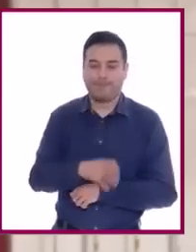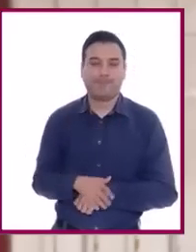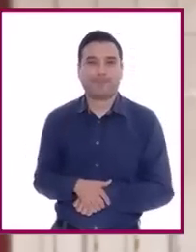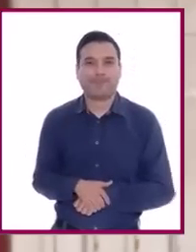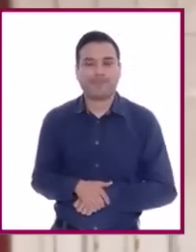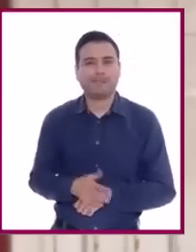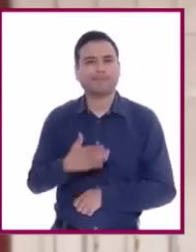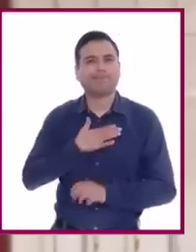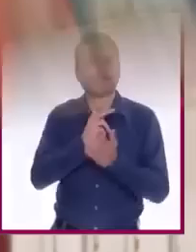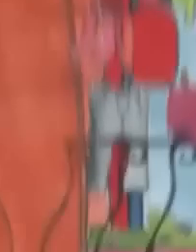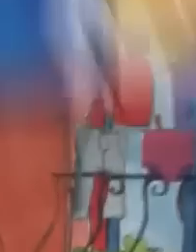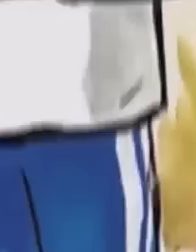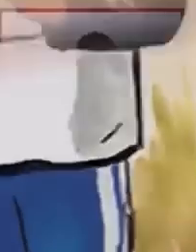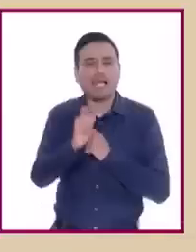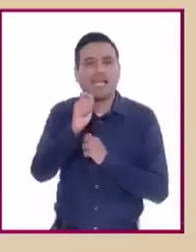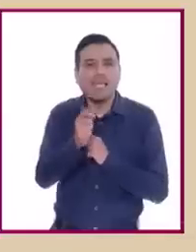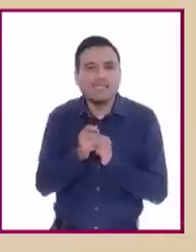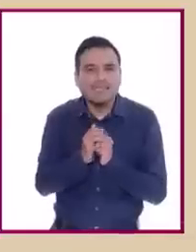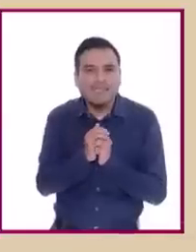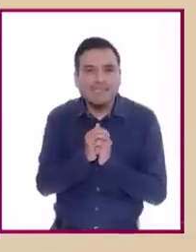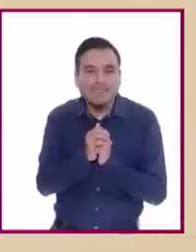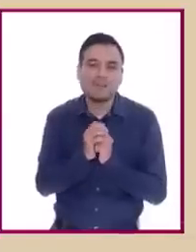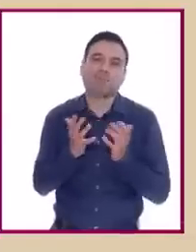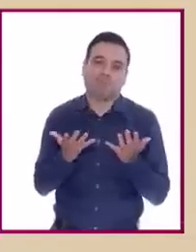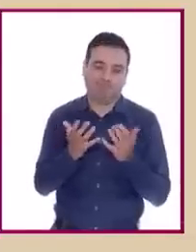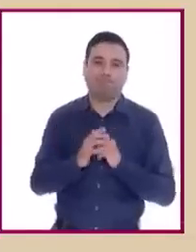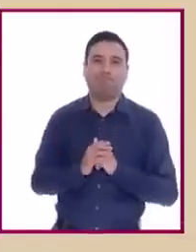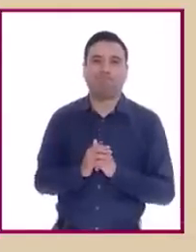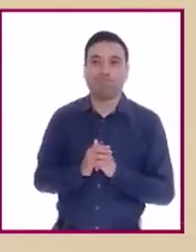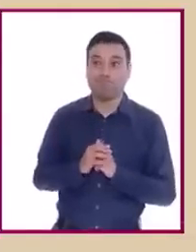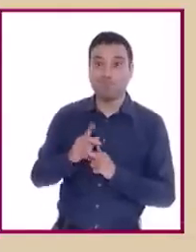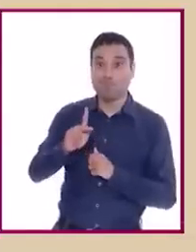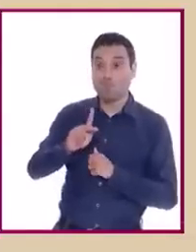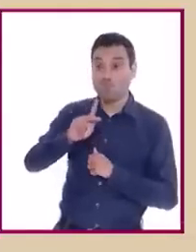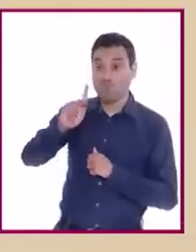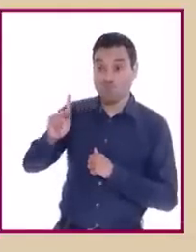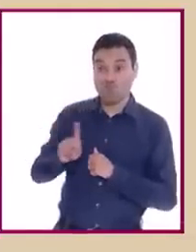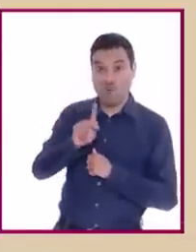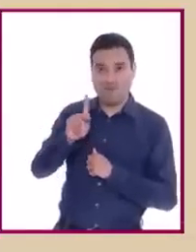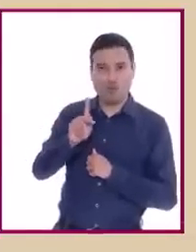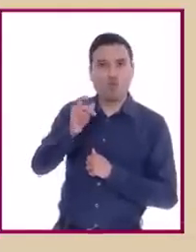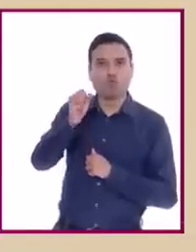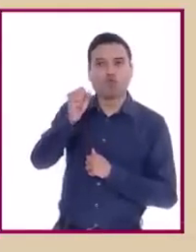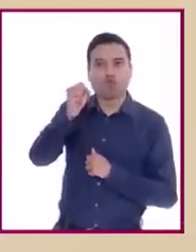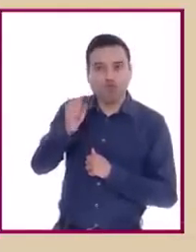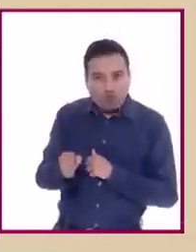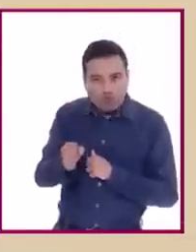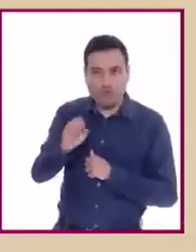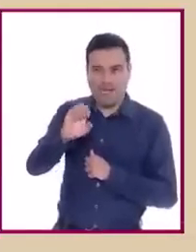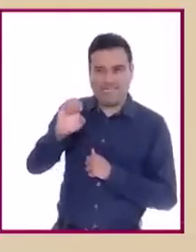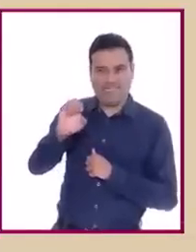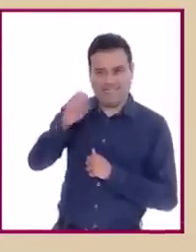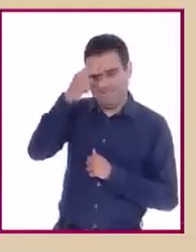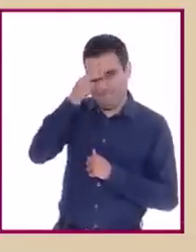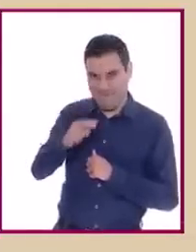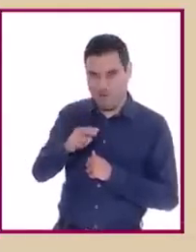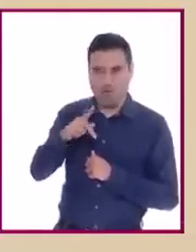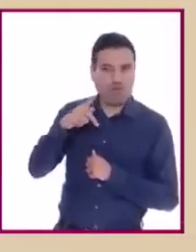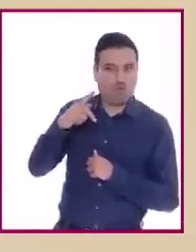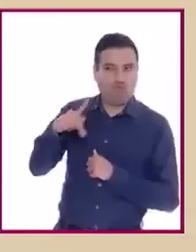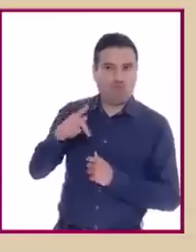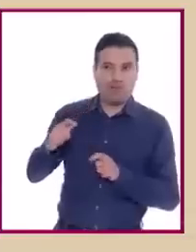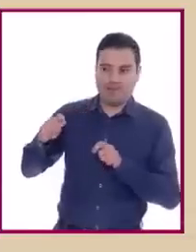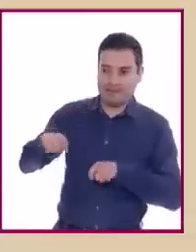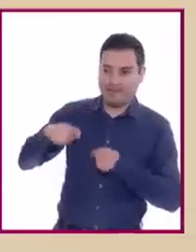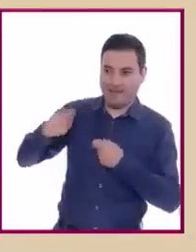consiste en una tradición que se da en los pueblos del sur y sureste del país esa tradición